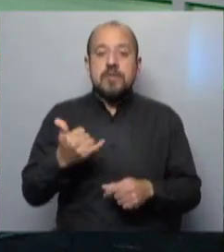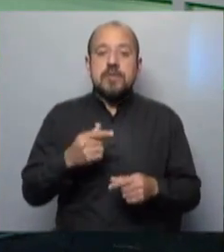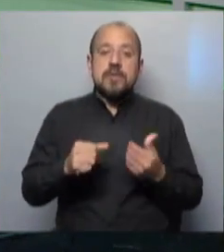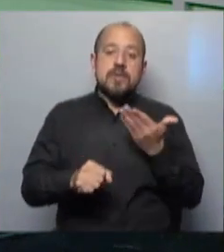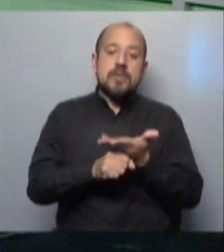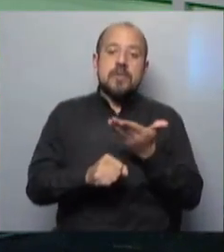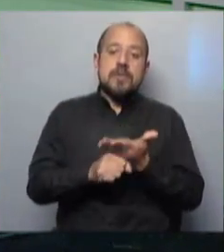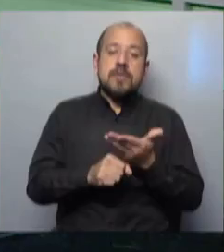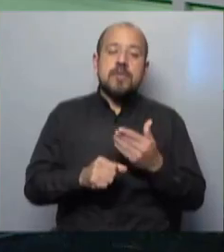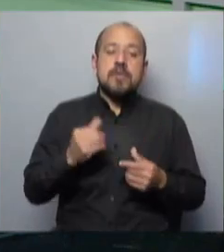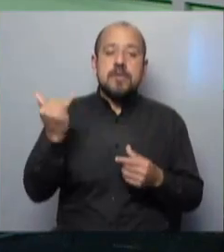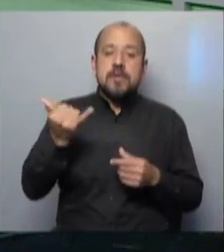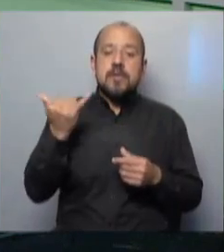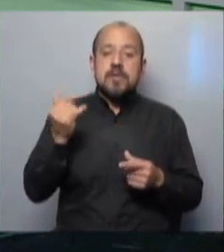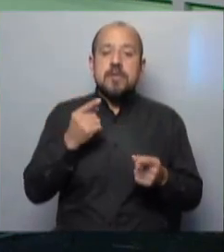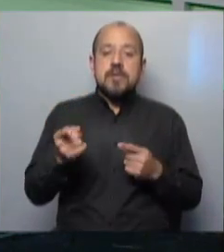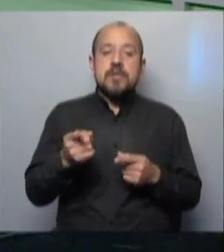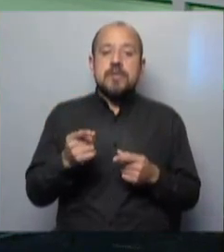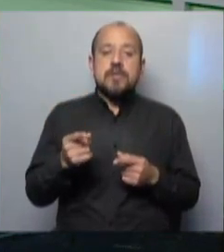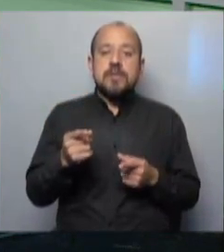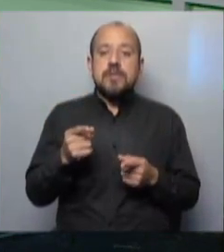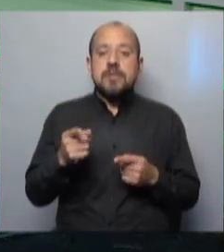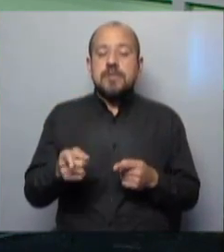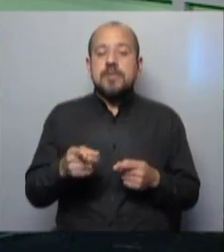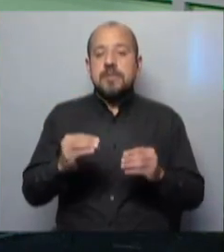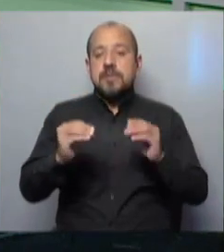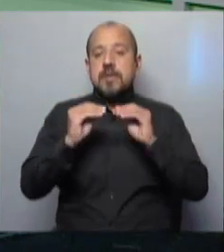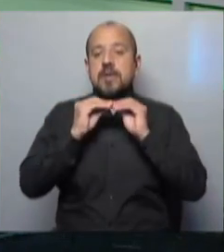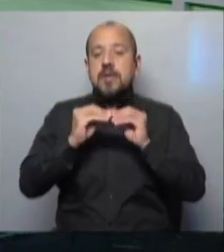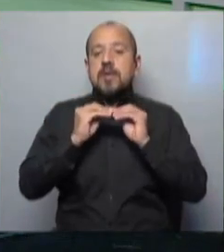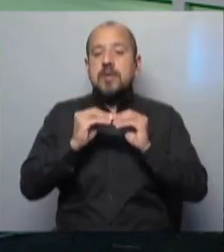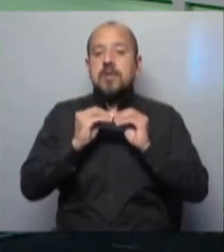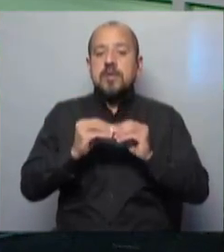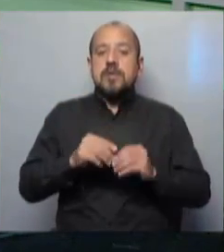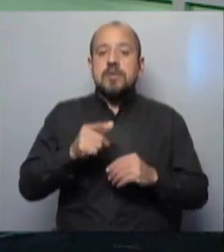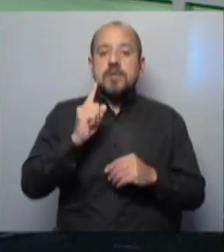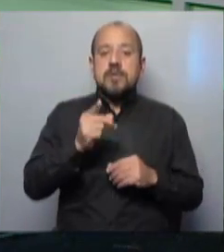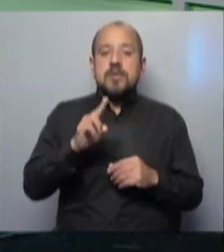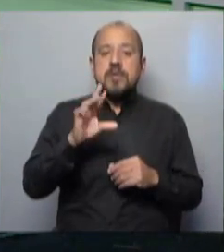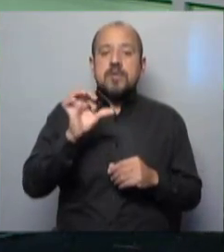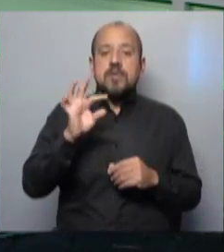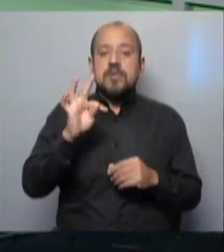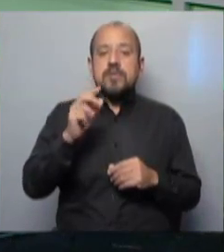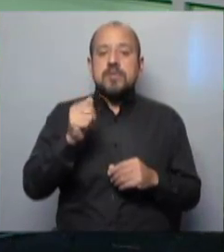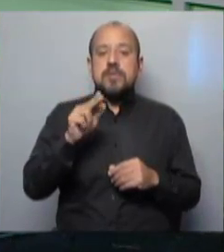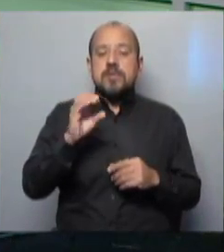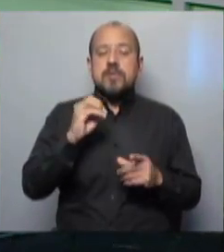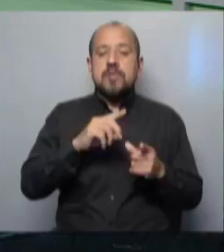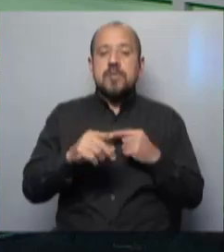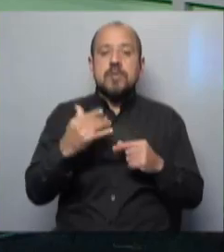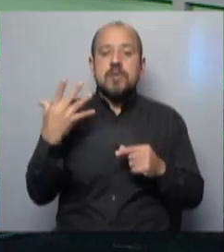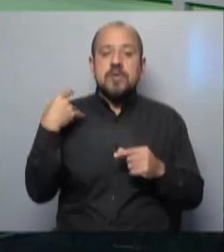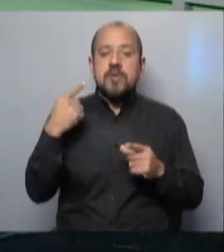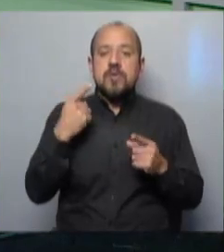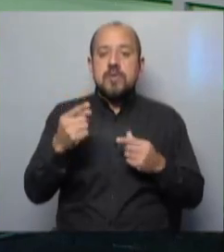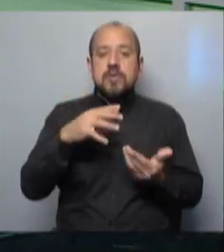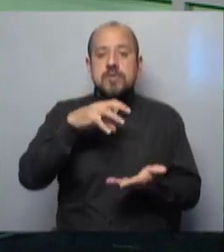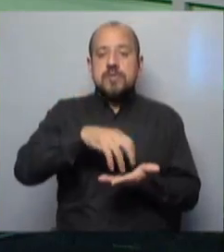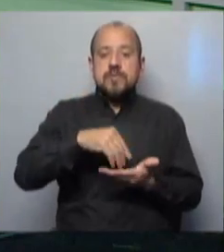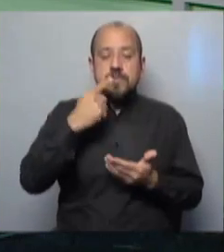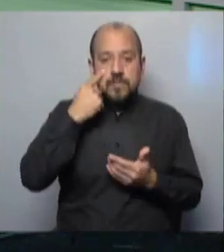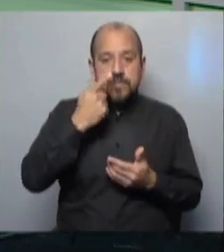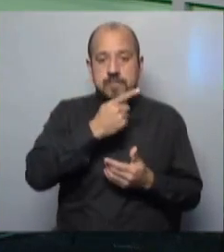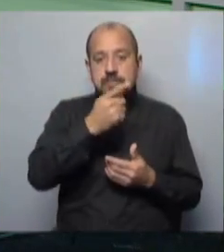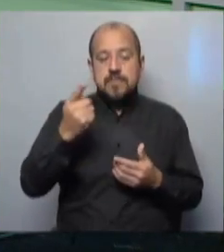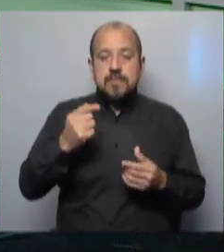hace tiempo y sobre esto en particular fue que le consultamos a gustavo gómez es director ejecutivo del observatorio latinoamericano